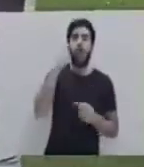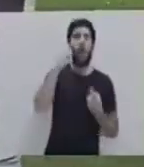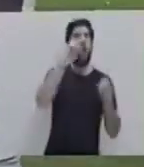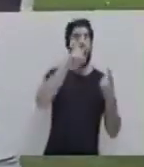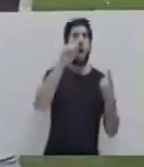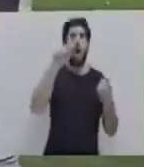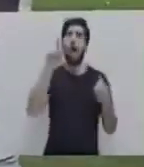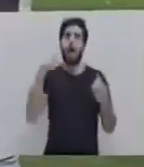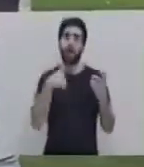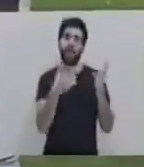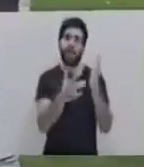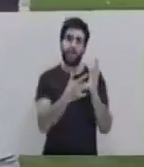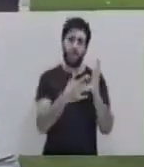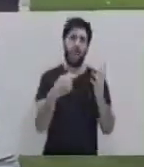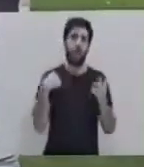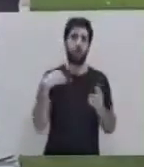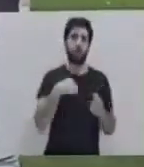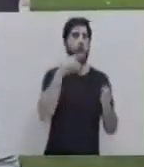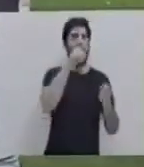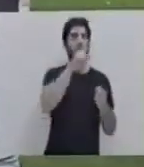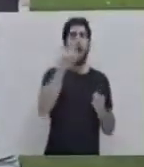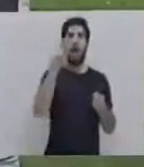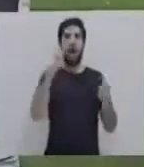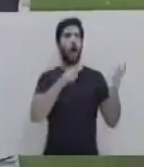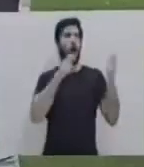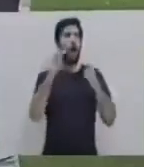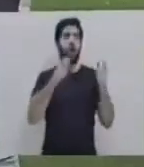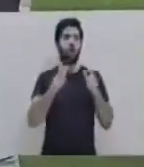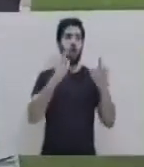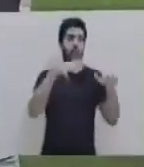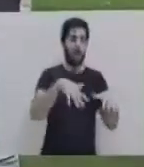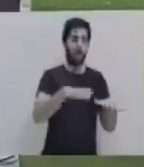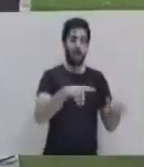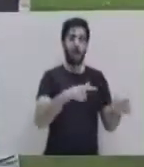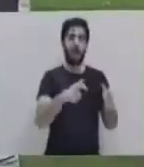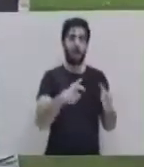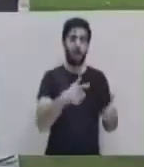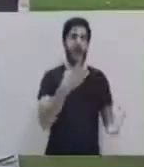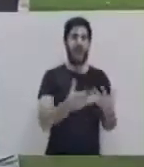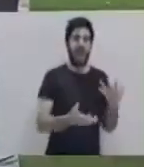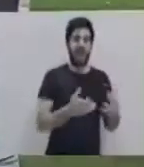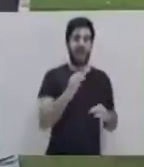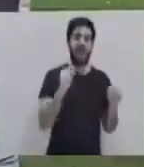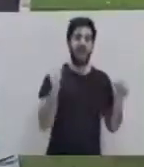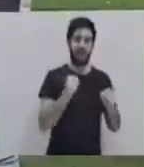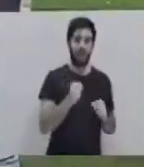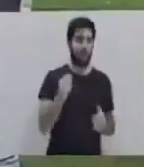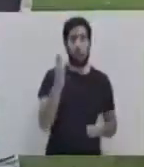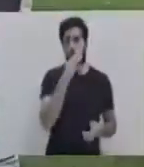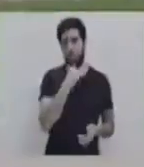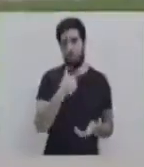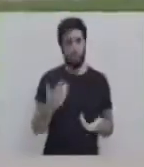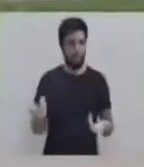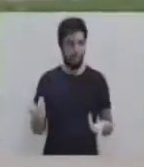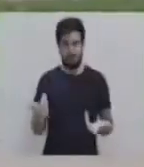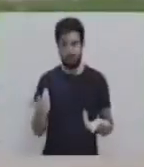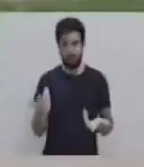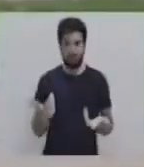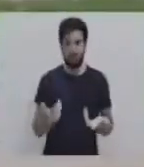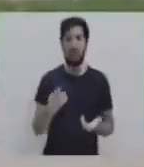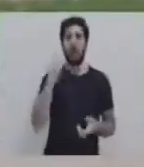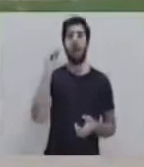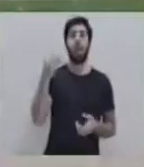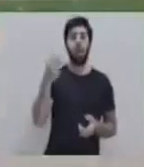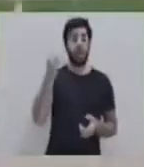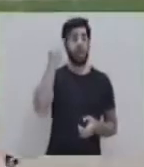través de esta tecnología nosotros vamos a controlar la temperatura del océano, o la vamos a calentar o la vamos a enfriar. No, porque